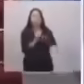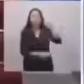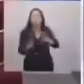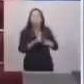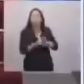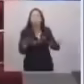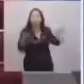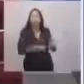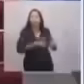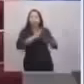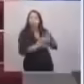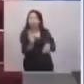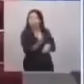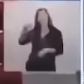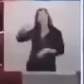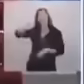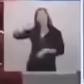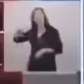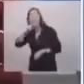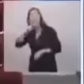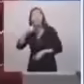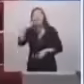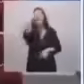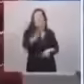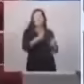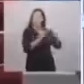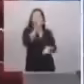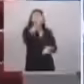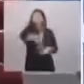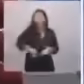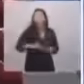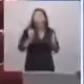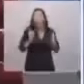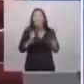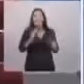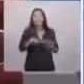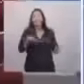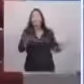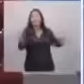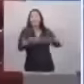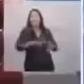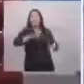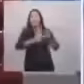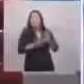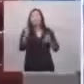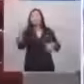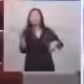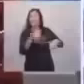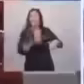hacen los individuos libres El problema es que lo que dijo mondino hoy a la mañana dij Ah hoy dijo mire